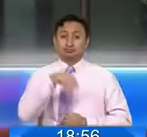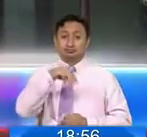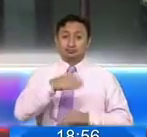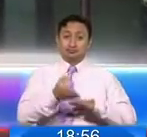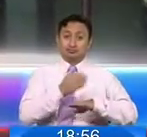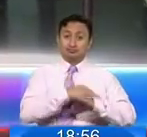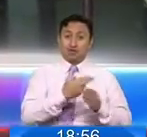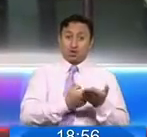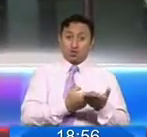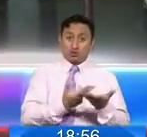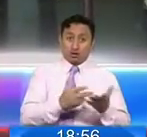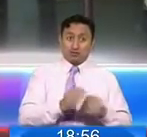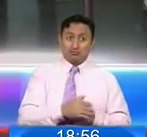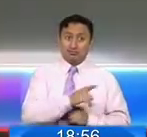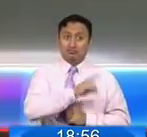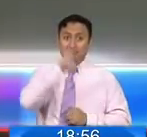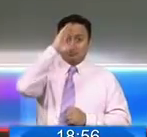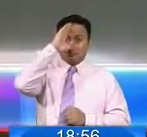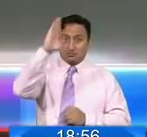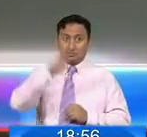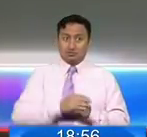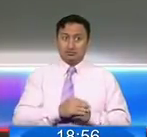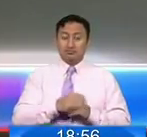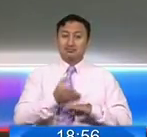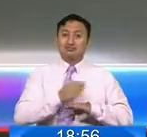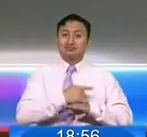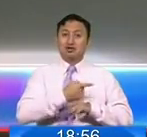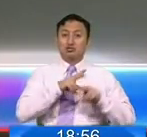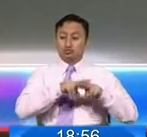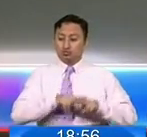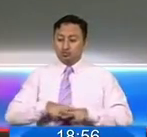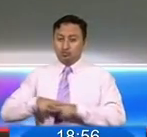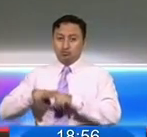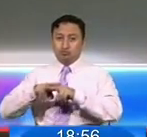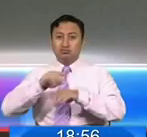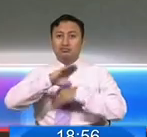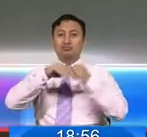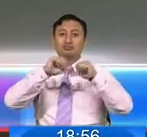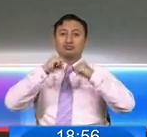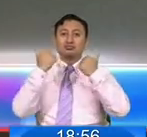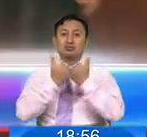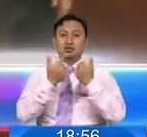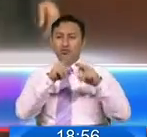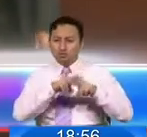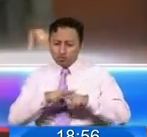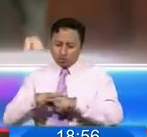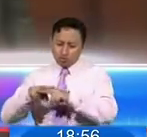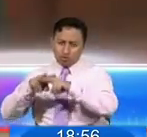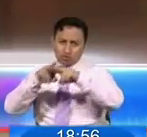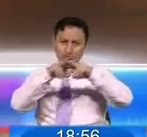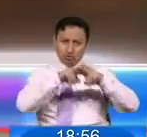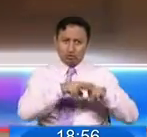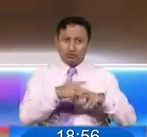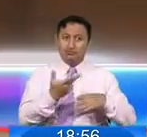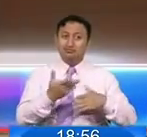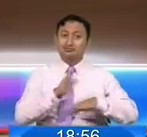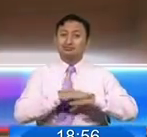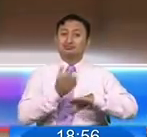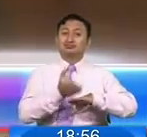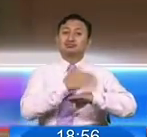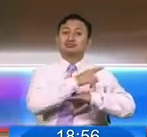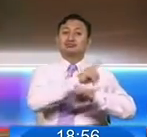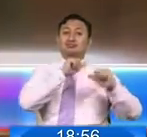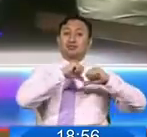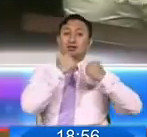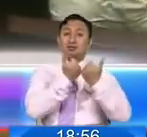martes, agentes de inteligencia de la policía realizaron un barrido electrónico en el pleno del legislativo. La actividad responde a un pedido de la